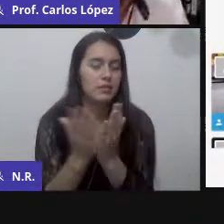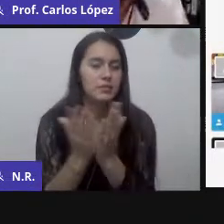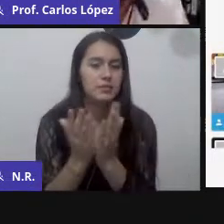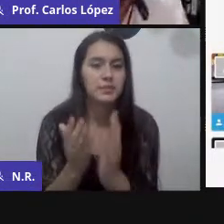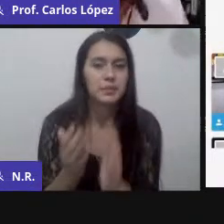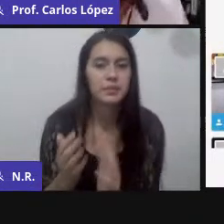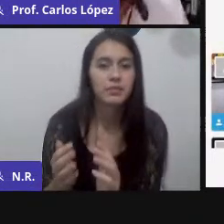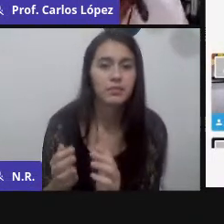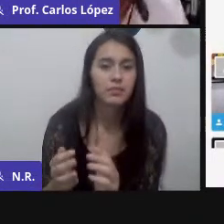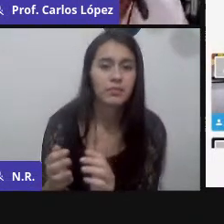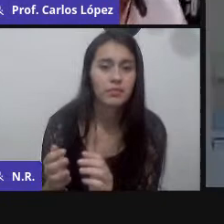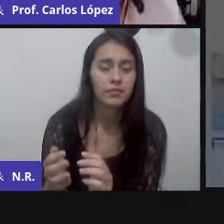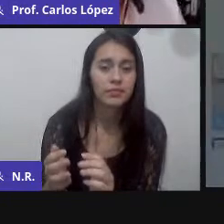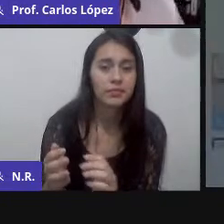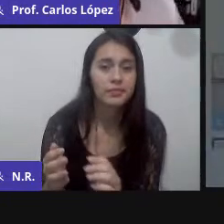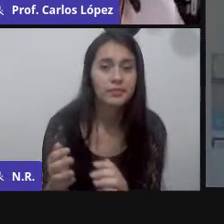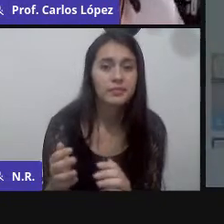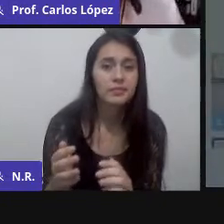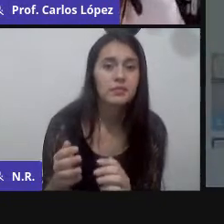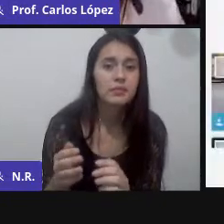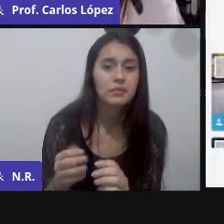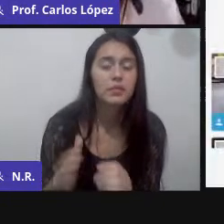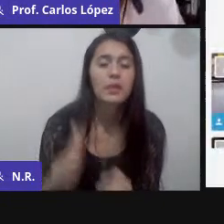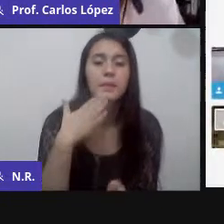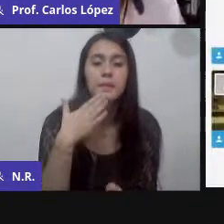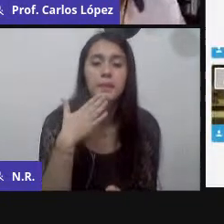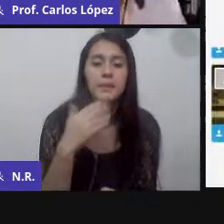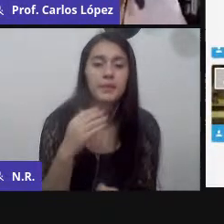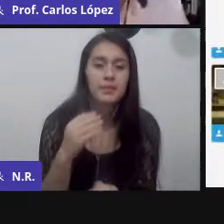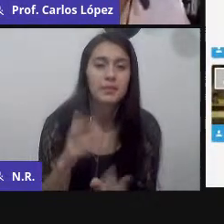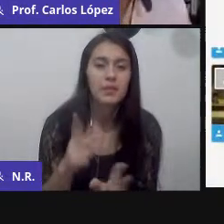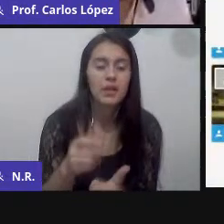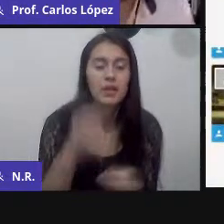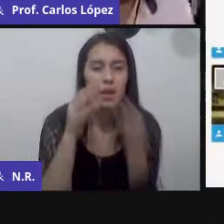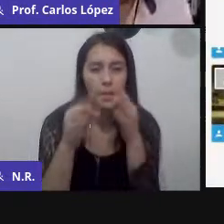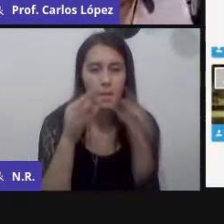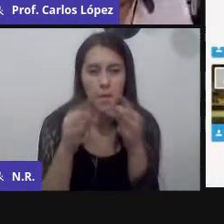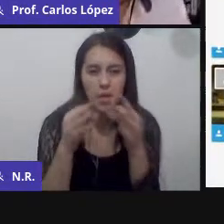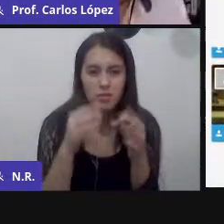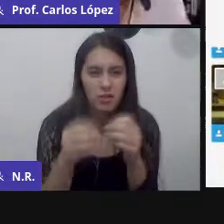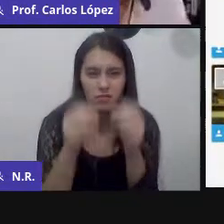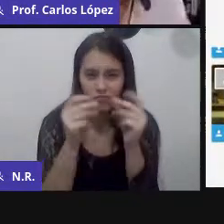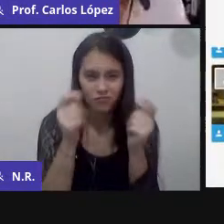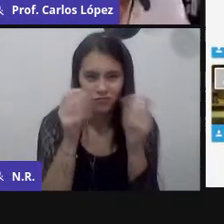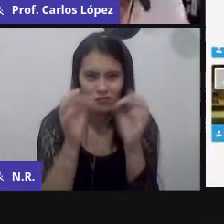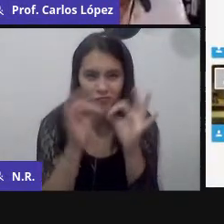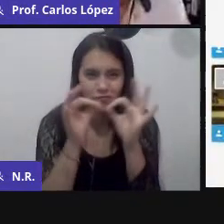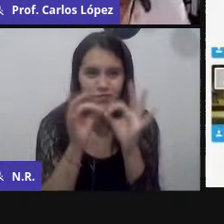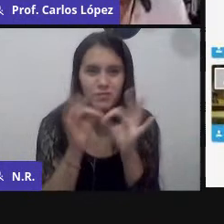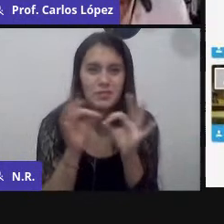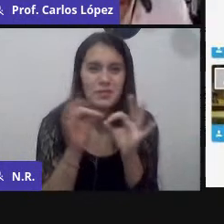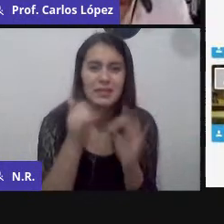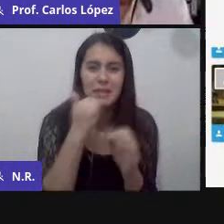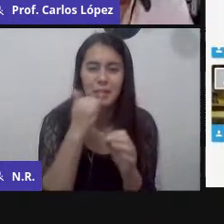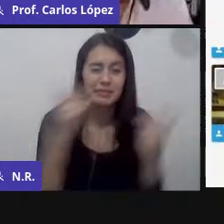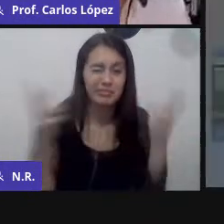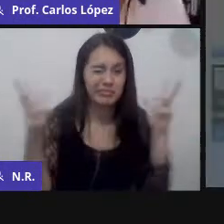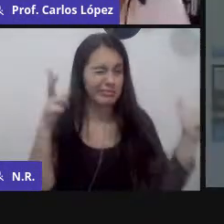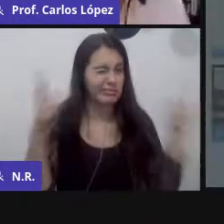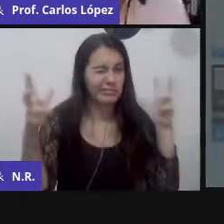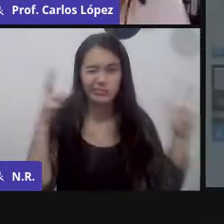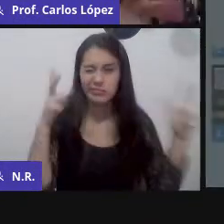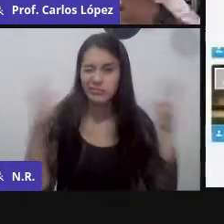Gracias. Hay mucha, les voy a explicar un poco por qué hay tanto ruido.